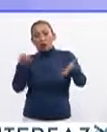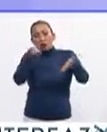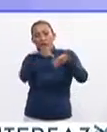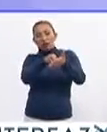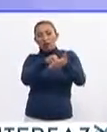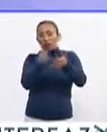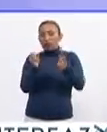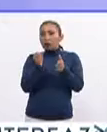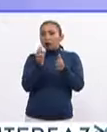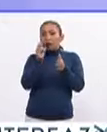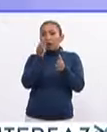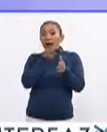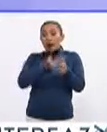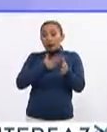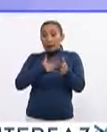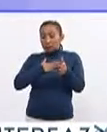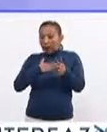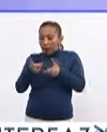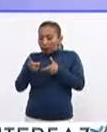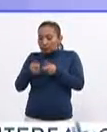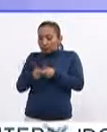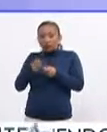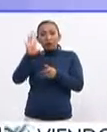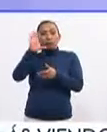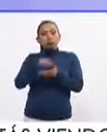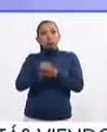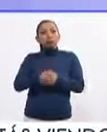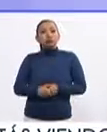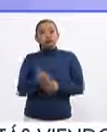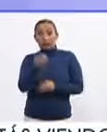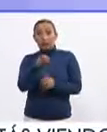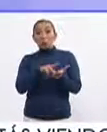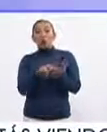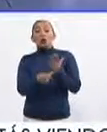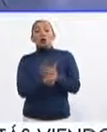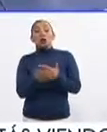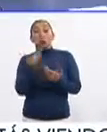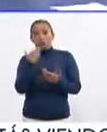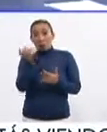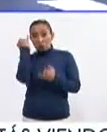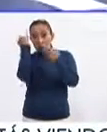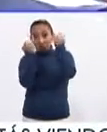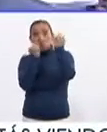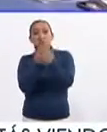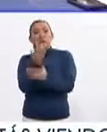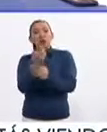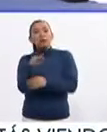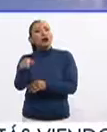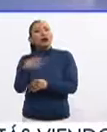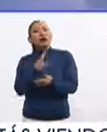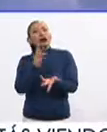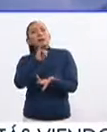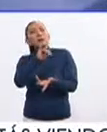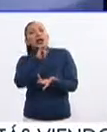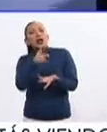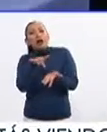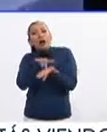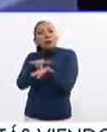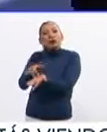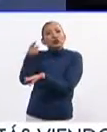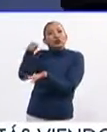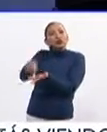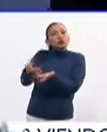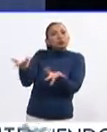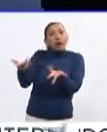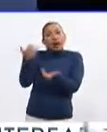ya lo puede controlar igual de la aplicación con un switch. Pues sin duda es un proyecto de generación de innovación. ¿Qué tan importante ha sido el Politécnico Nacional para